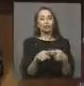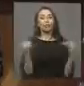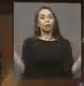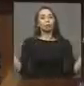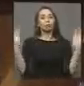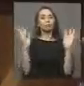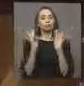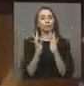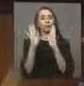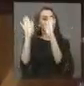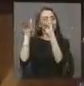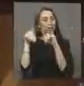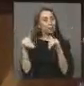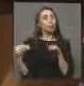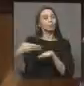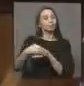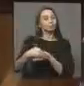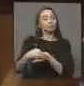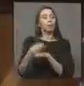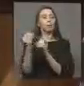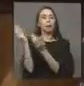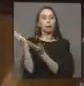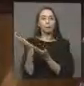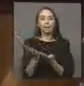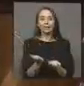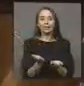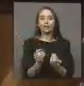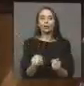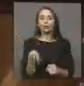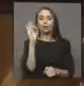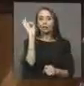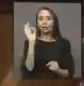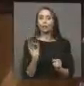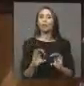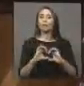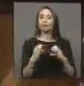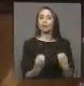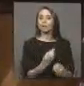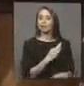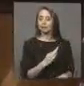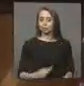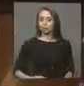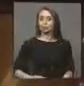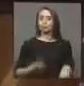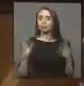esta convocatoria. Así que bienvenidos, ¿verdad?, a esta sesión de la Cámara de Diputados.